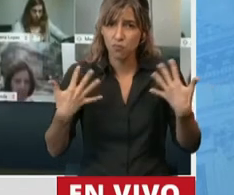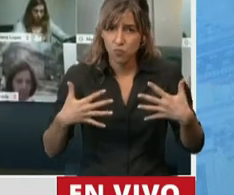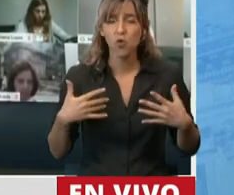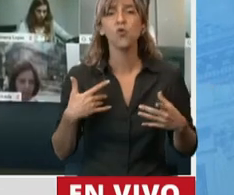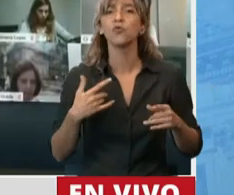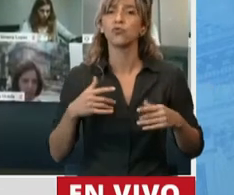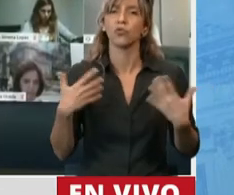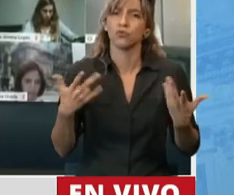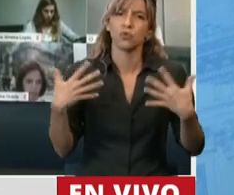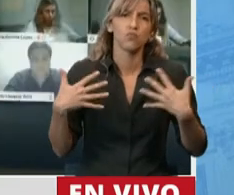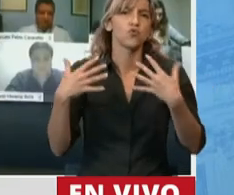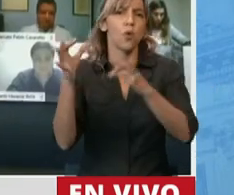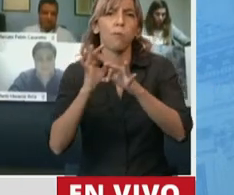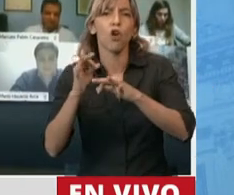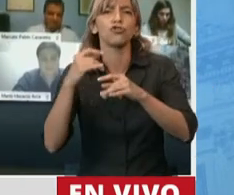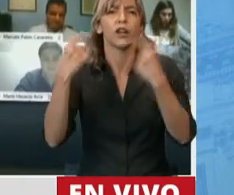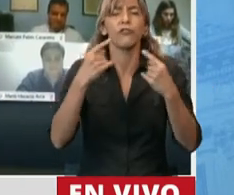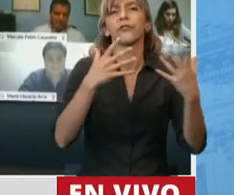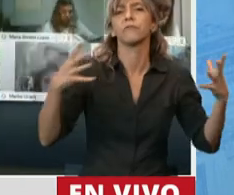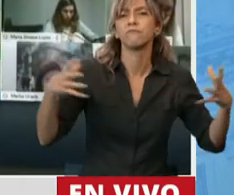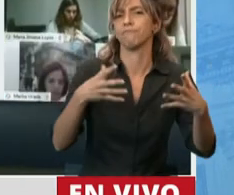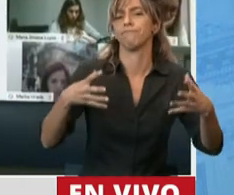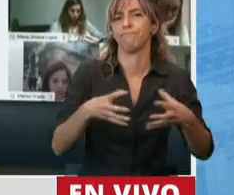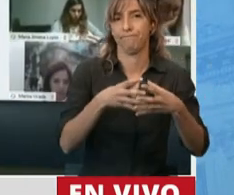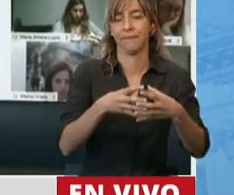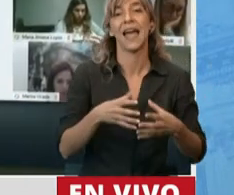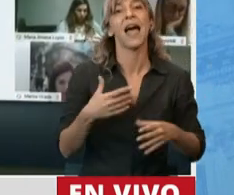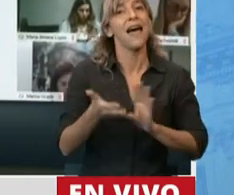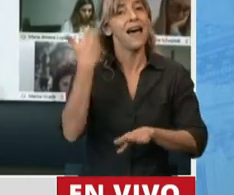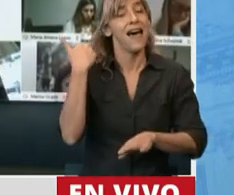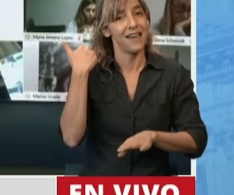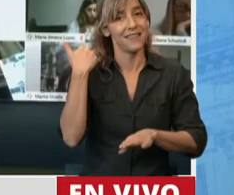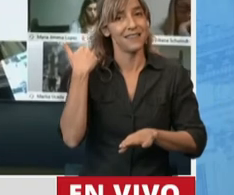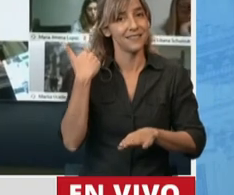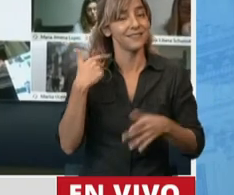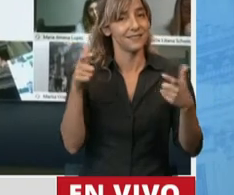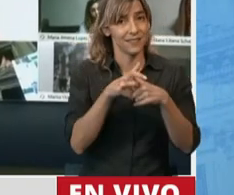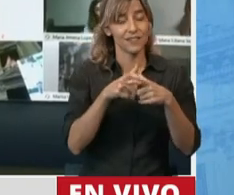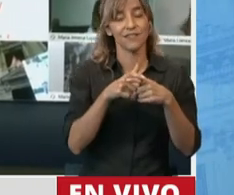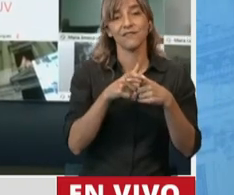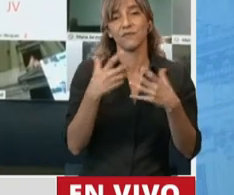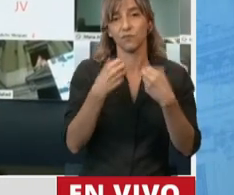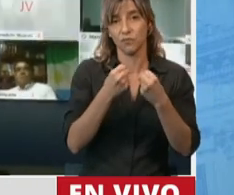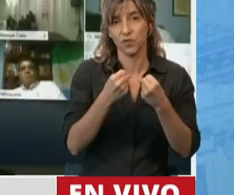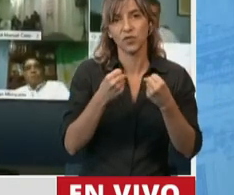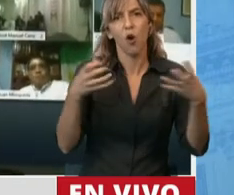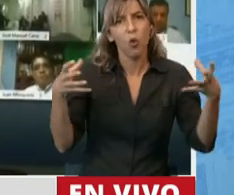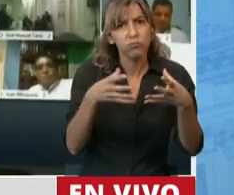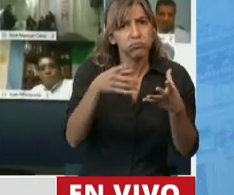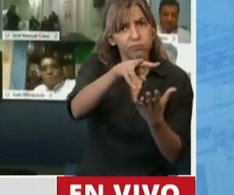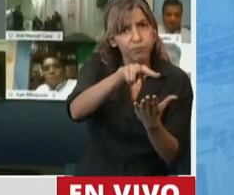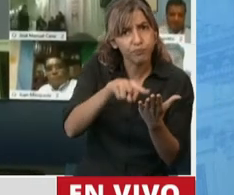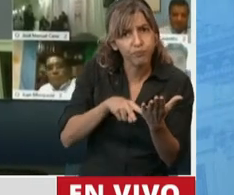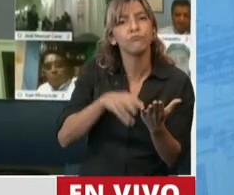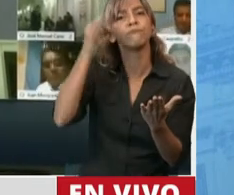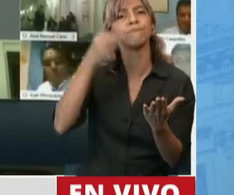de resolución. Ayer la Comisión de Salud, entre todos, construimos la mejor propuesta.